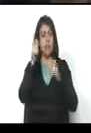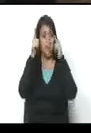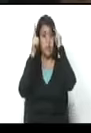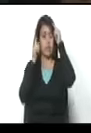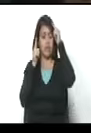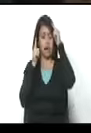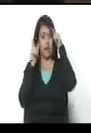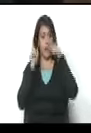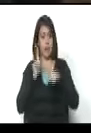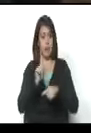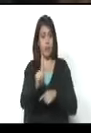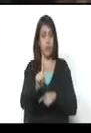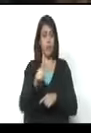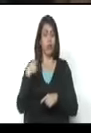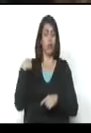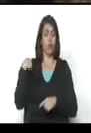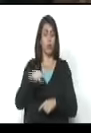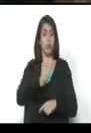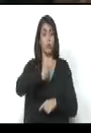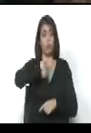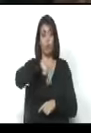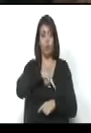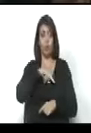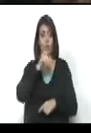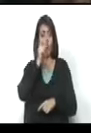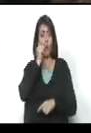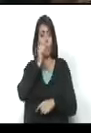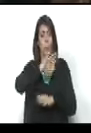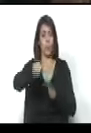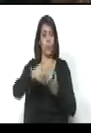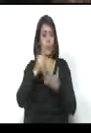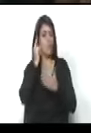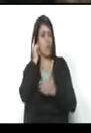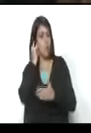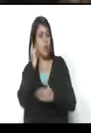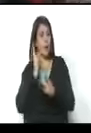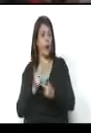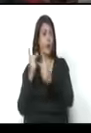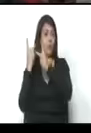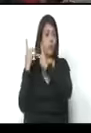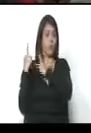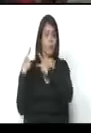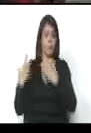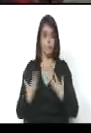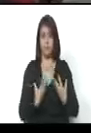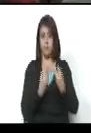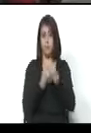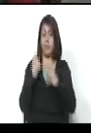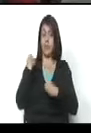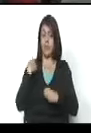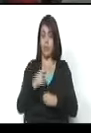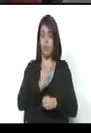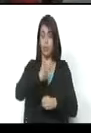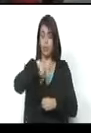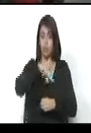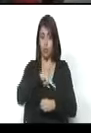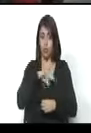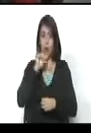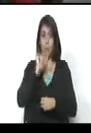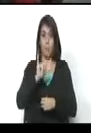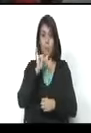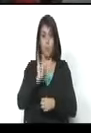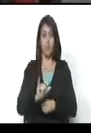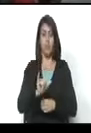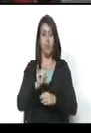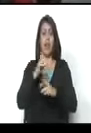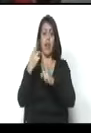Chávez Frías. Y tuvimos nosotras y nosotros el privilegio de acompañarlo. Y tenemos nosotras y nosotros